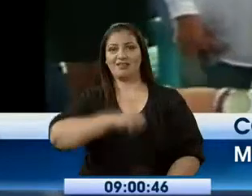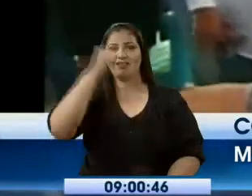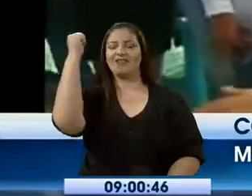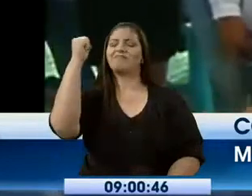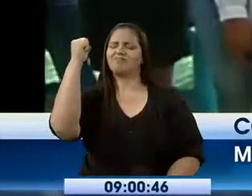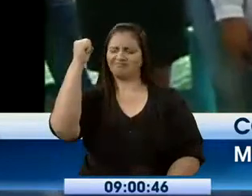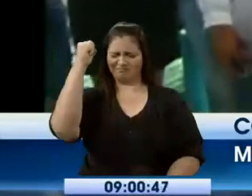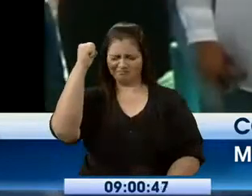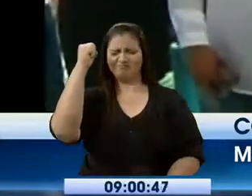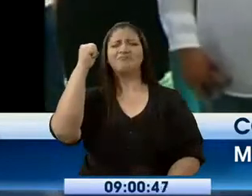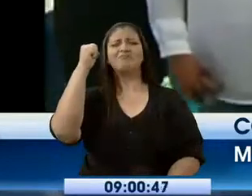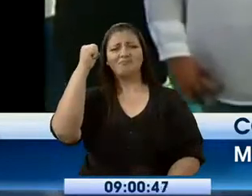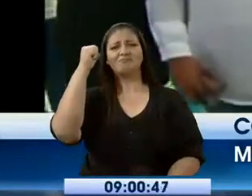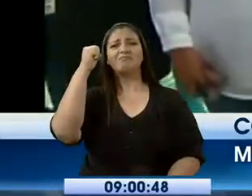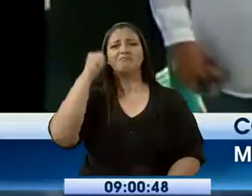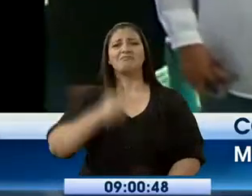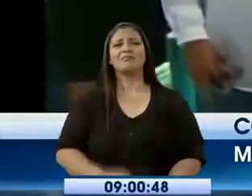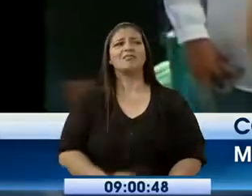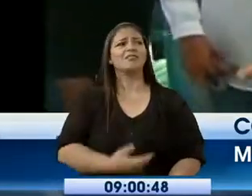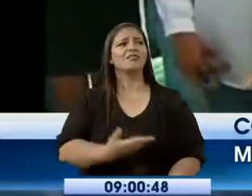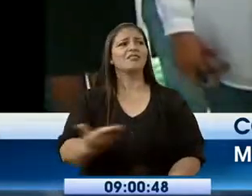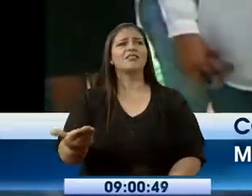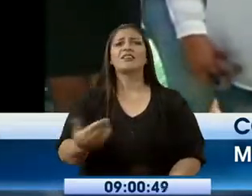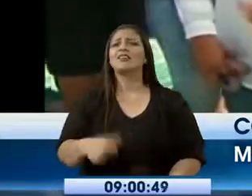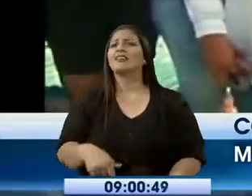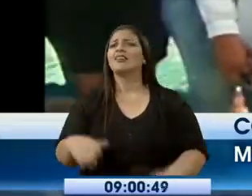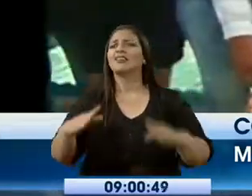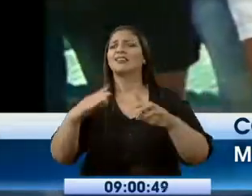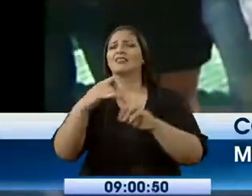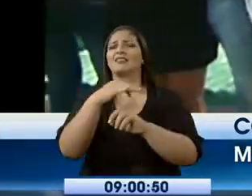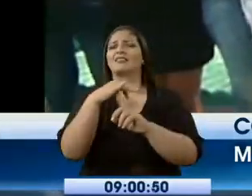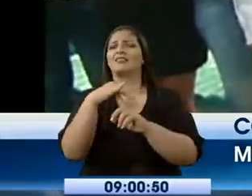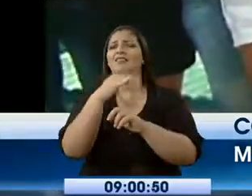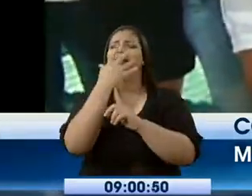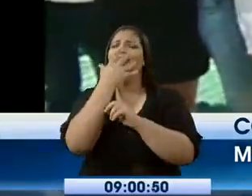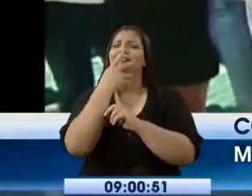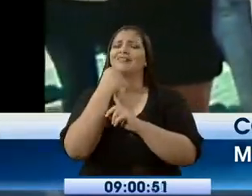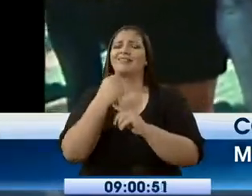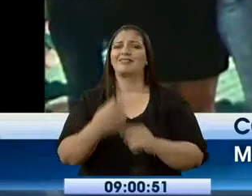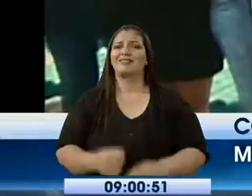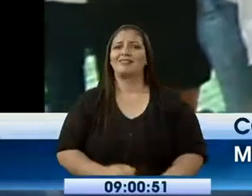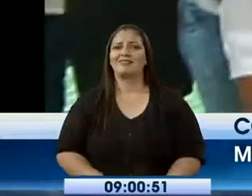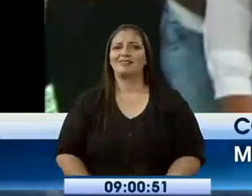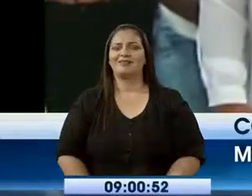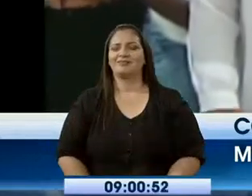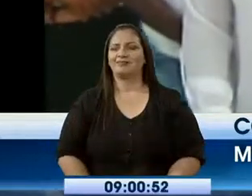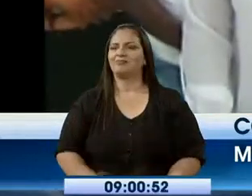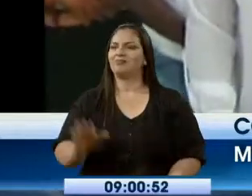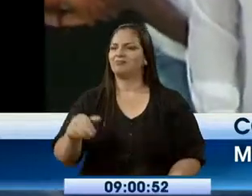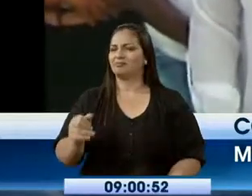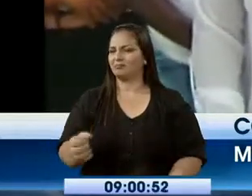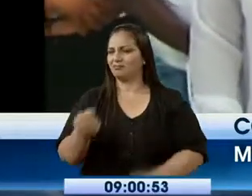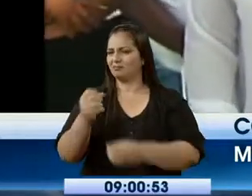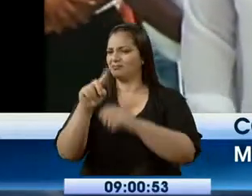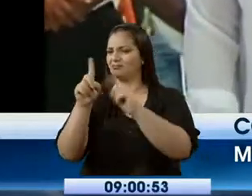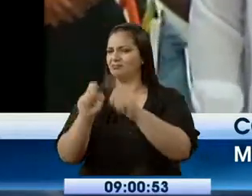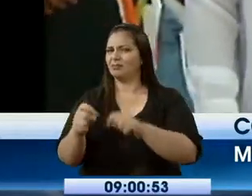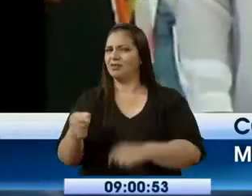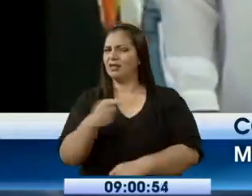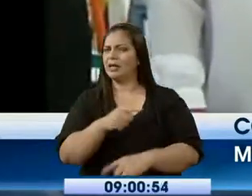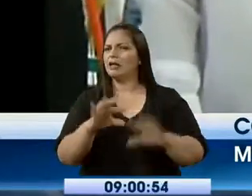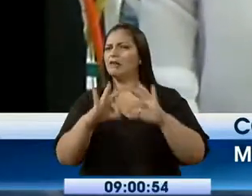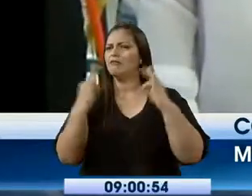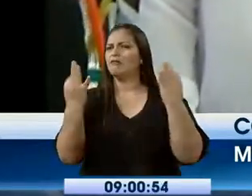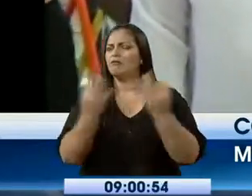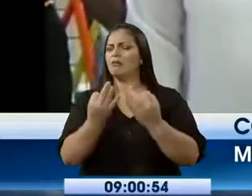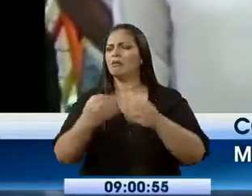indudablemente ganadores porque tienen junto a sus casas este espacio. Señora, quiero que me cuente algo. ¿Cuántas familias han participado más o menos aquí? Aquí